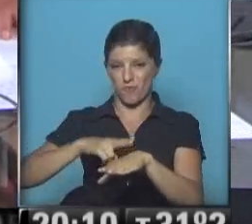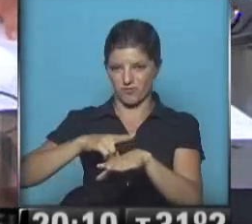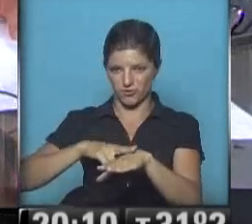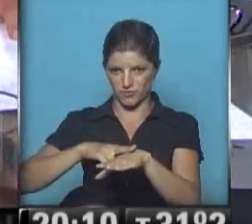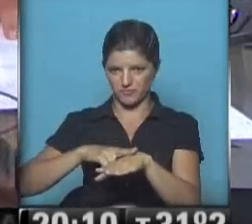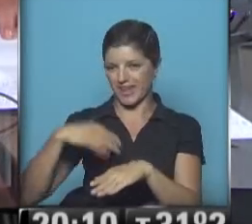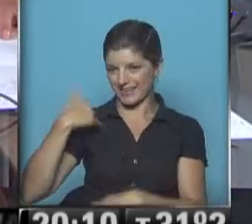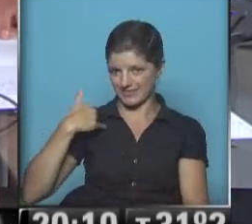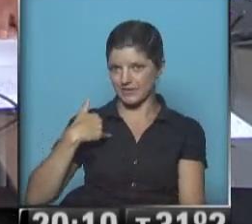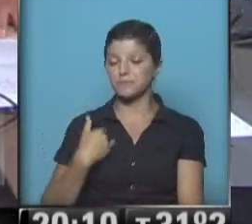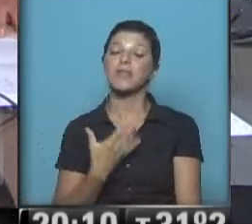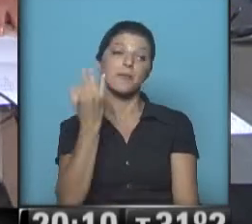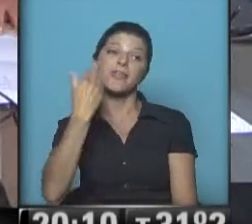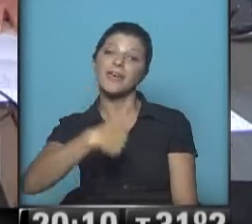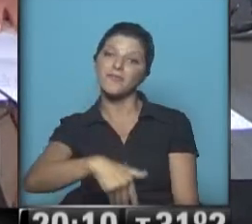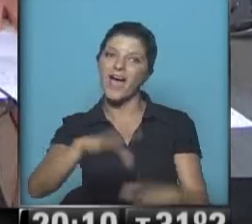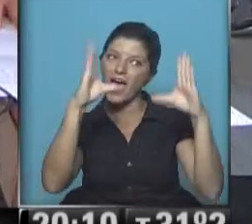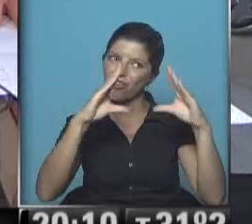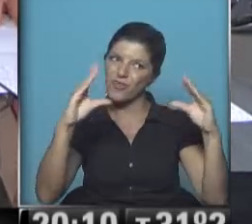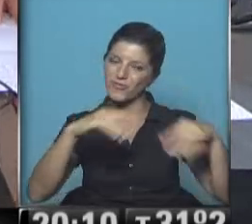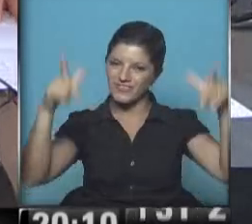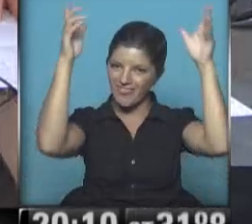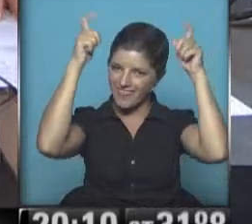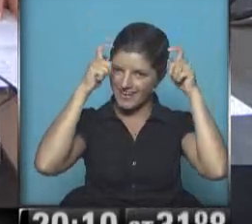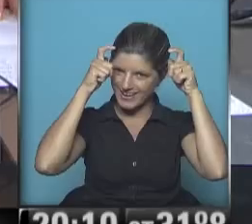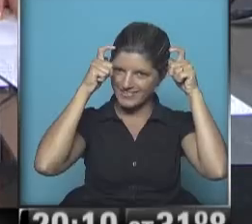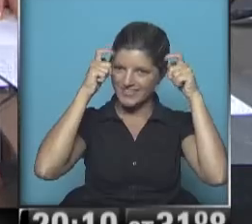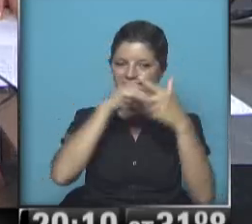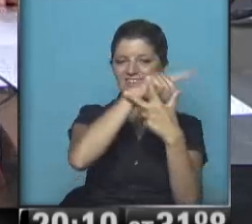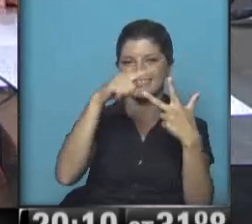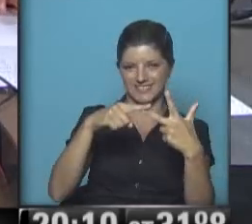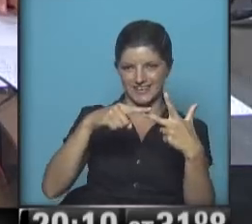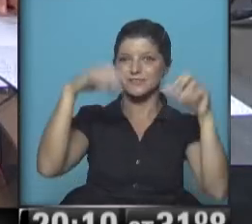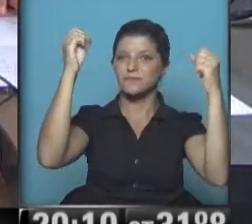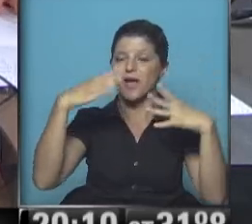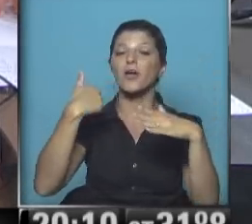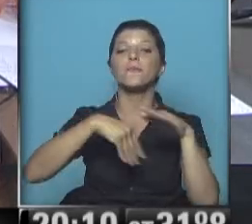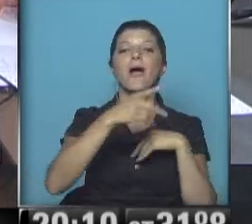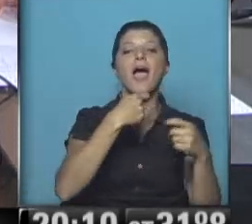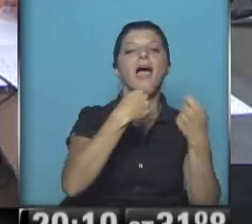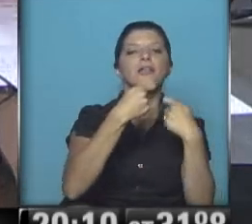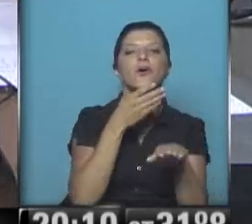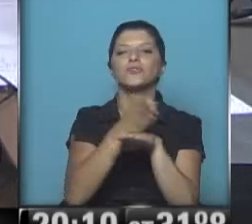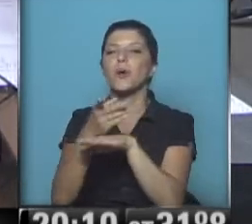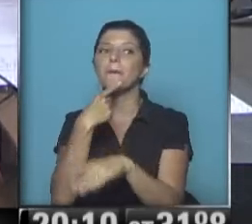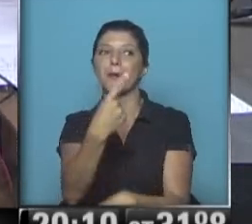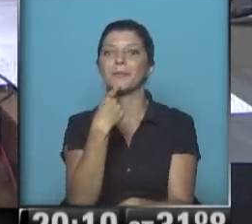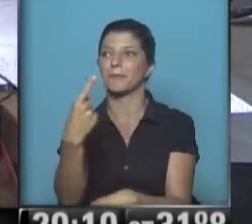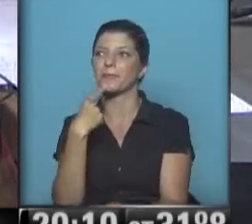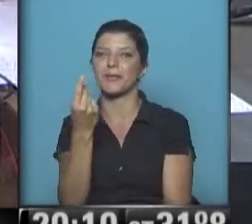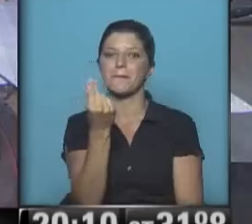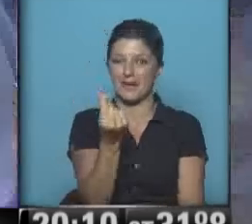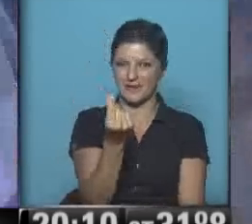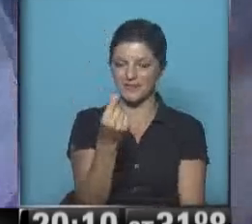Lo cierto es que viene la noche de Reyes. Claro que sí. Melchor, Gaspar y Baltasar andan por los negocios preguntando precios. Y Marta Perín